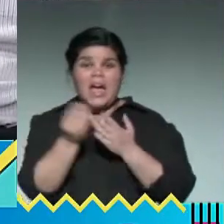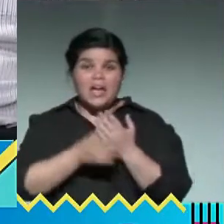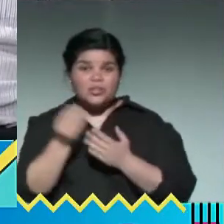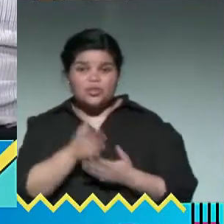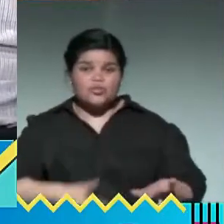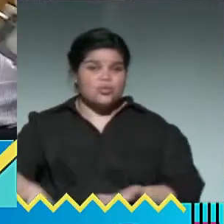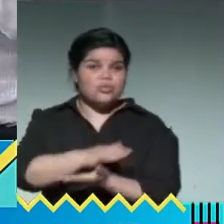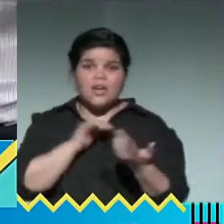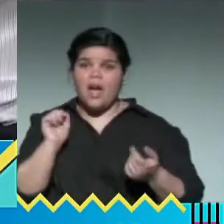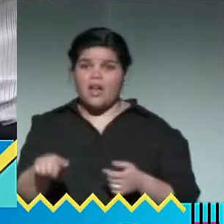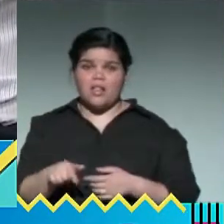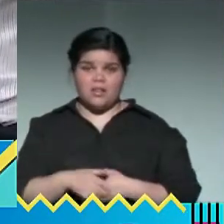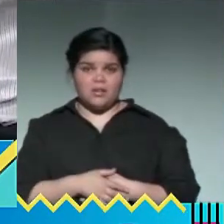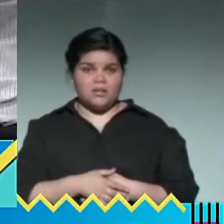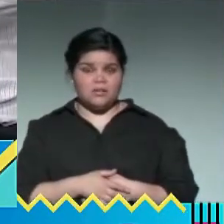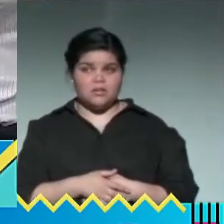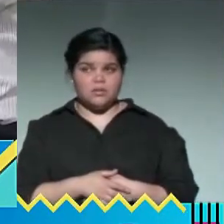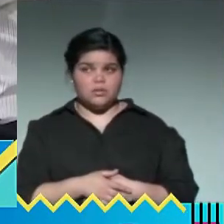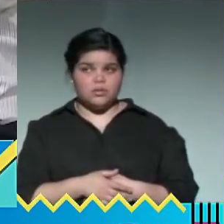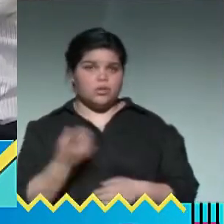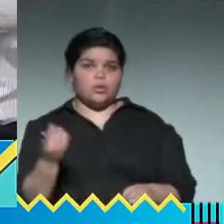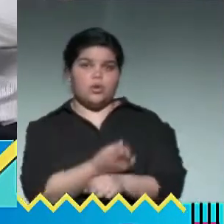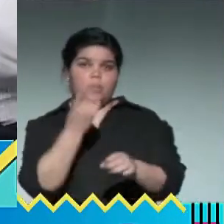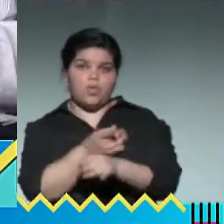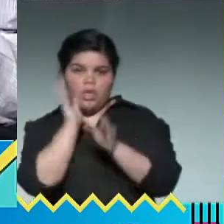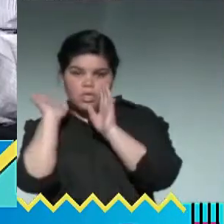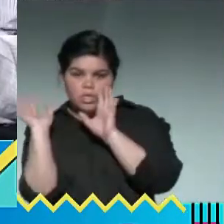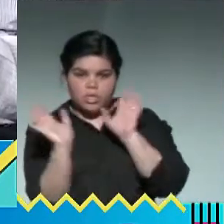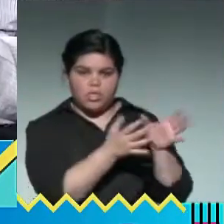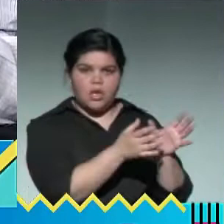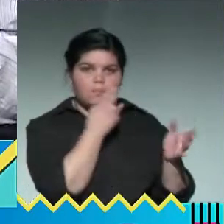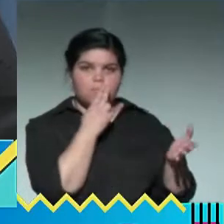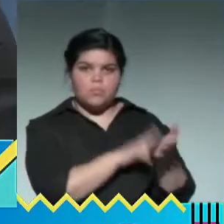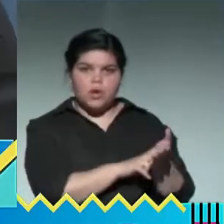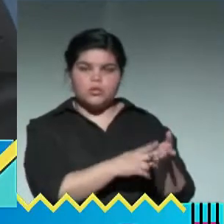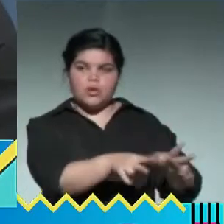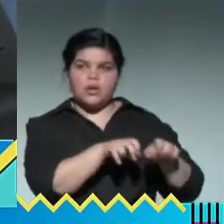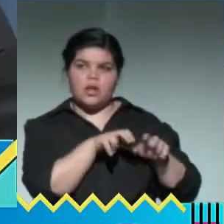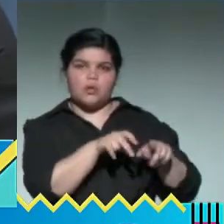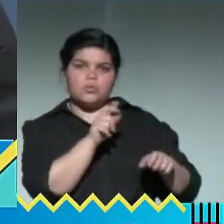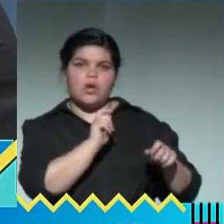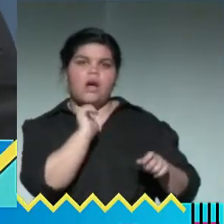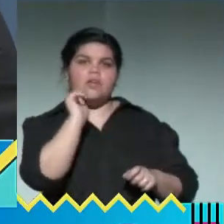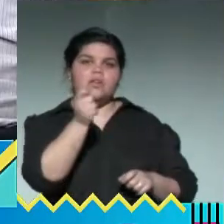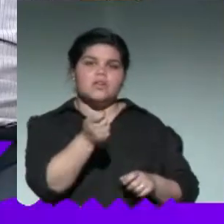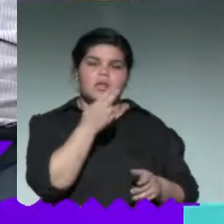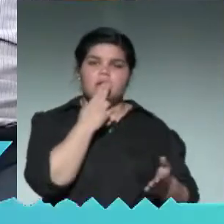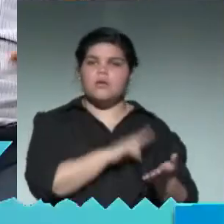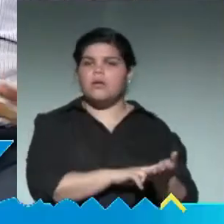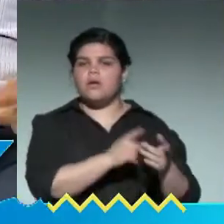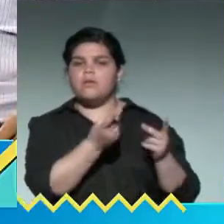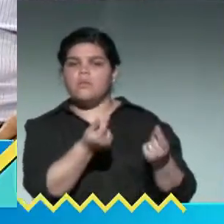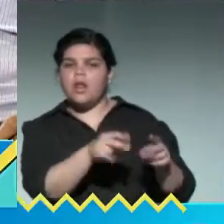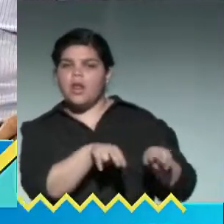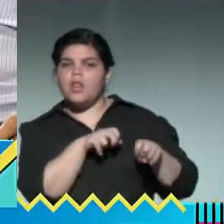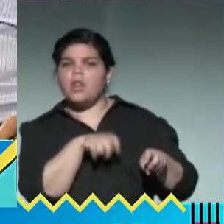manera también. Digamos, no puedes ver solamente el sistema del lado de los impuestos y la recaudación, a ver quién tributa. Hay un tema también acá, digamos,